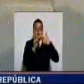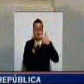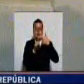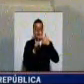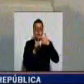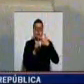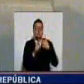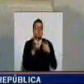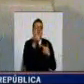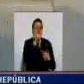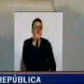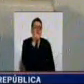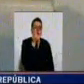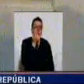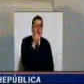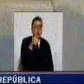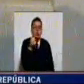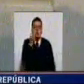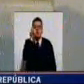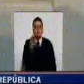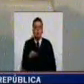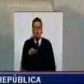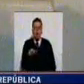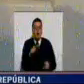No buscaron más oferentes.